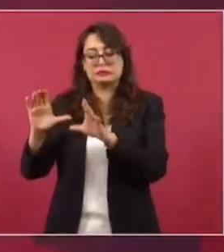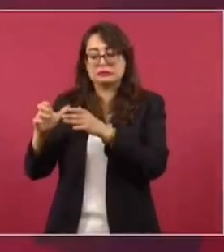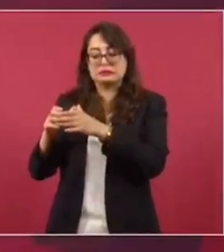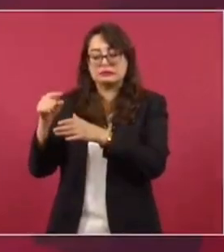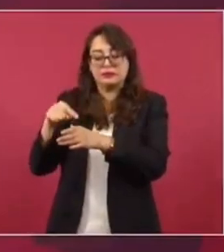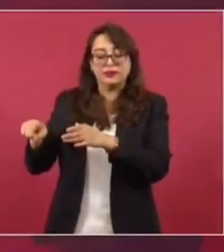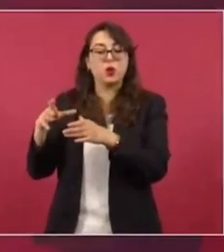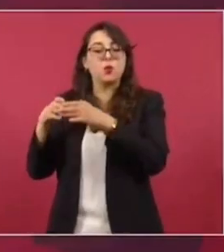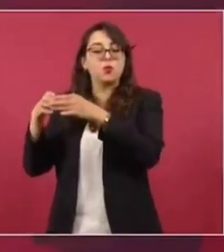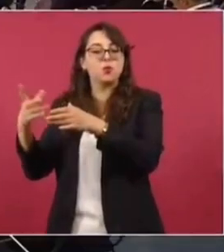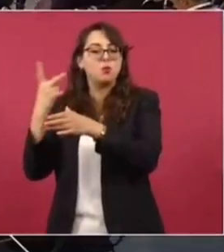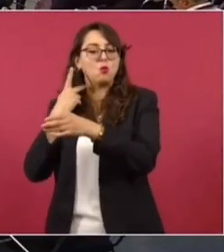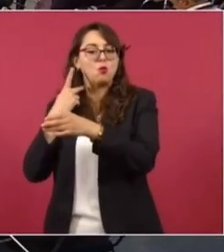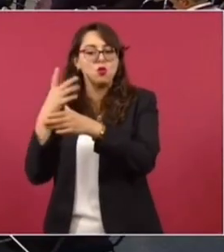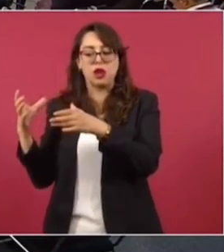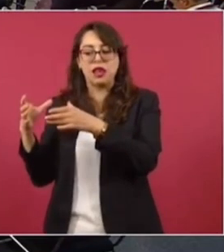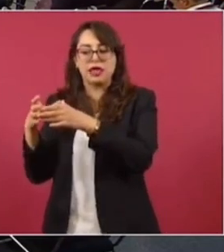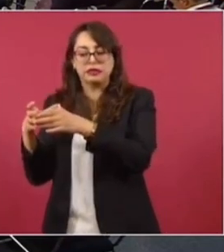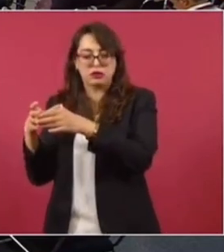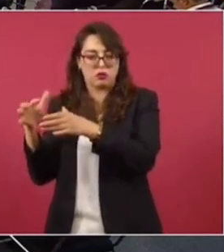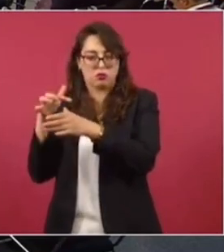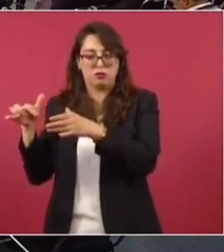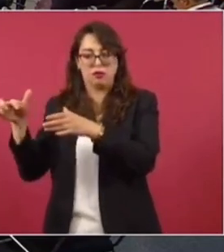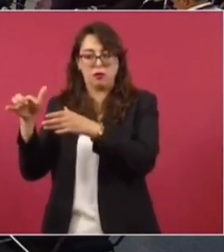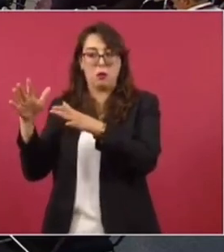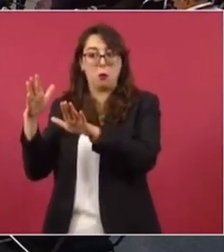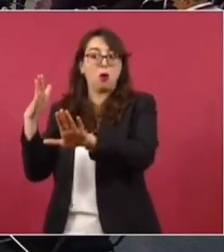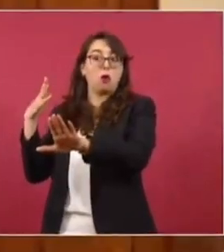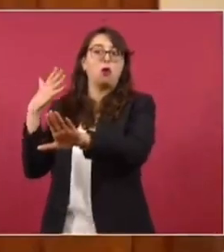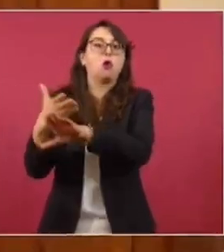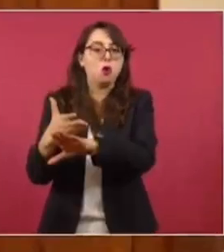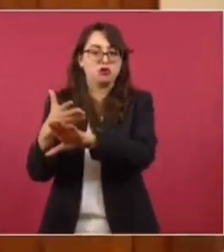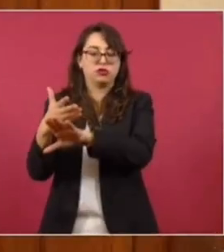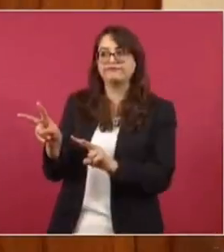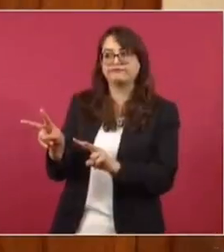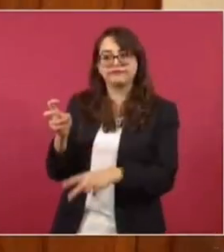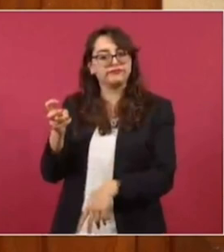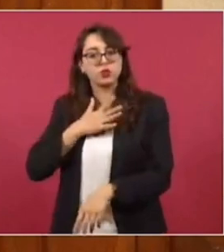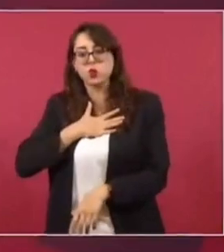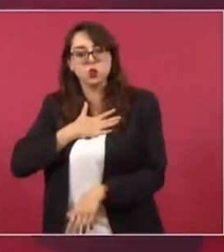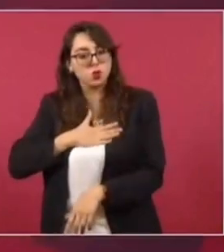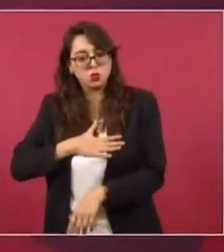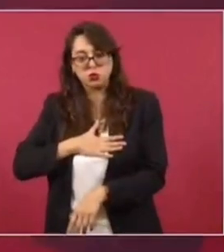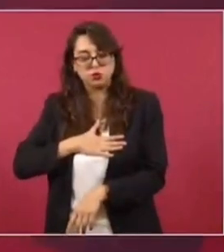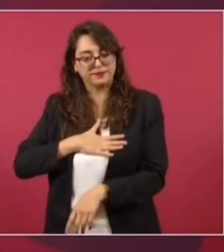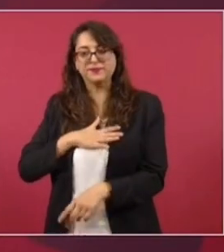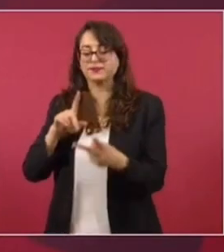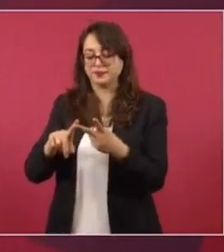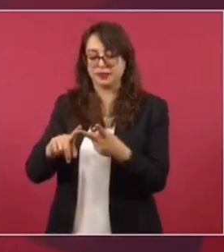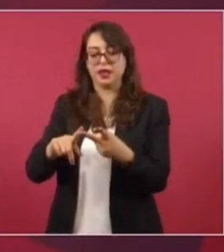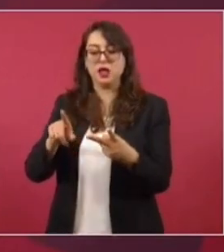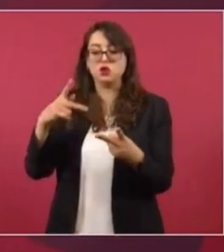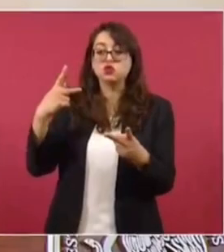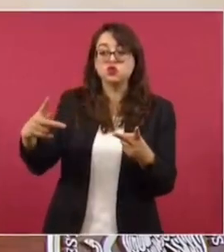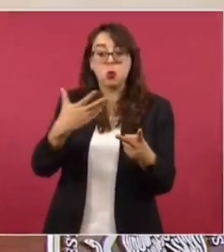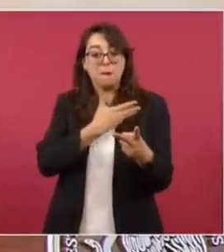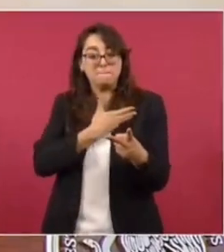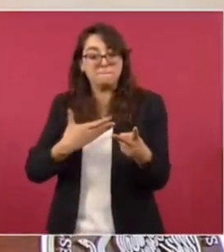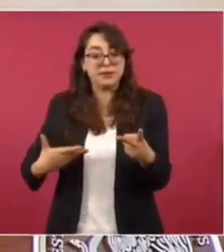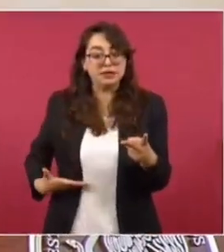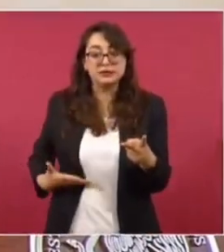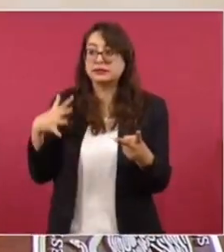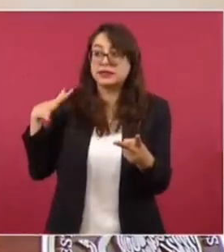Perú. Consideramos que no fue justo lo que hicieron los congresistas del Perú de destituir al presidente